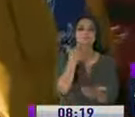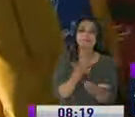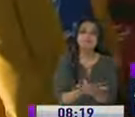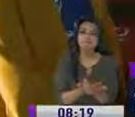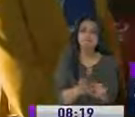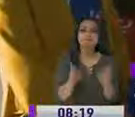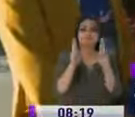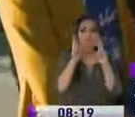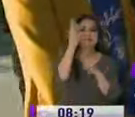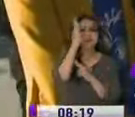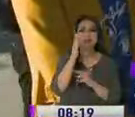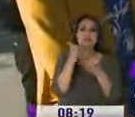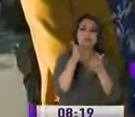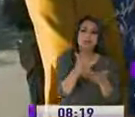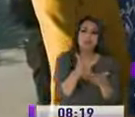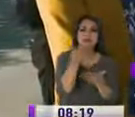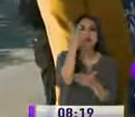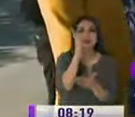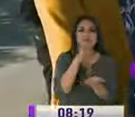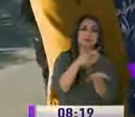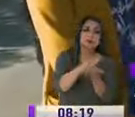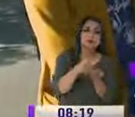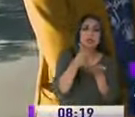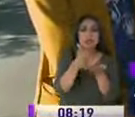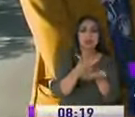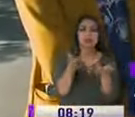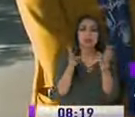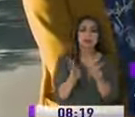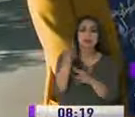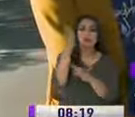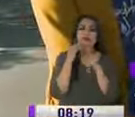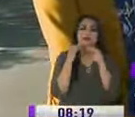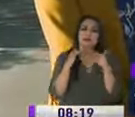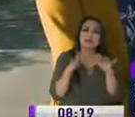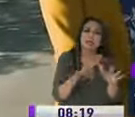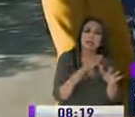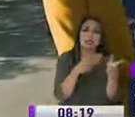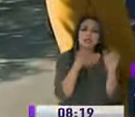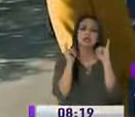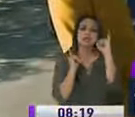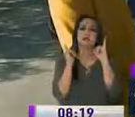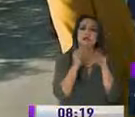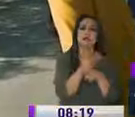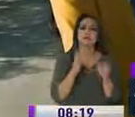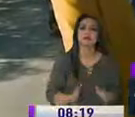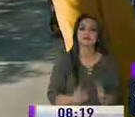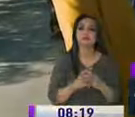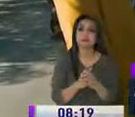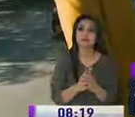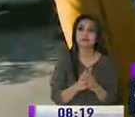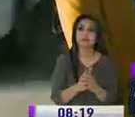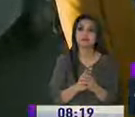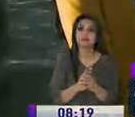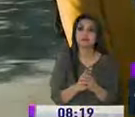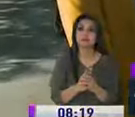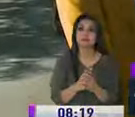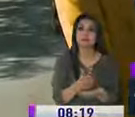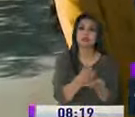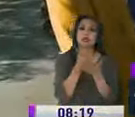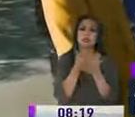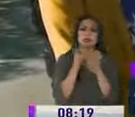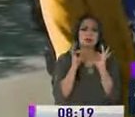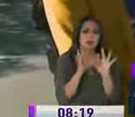que Dios les ayude en todo. Igual forma, que Dios le bendiga a la señorita Daniela Chacón, que concejal, que ha sido un